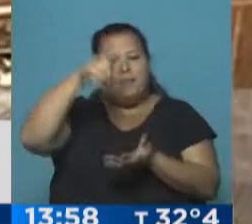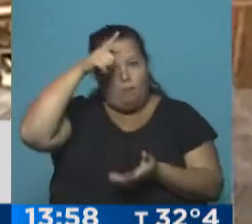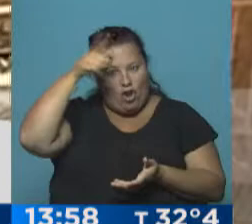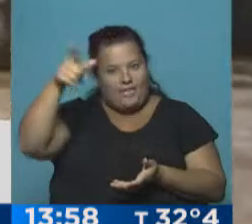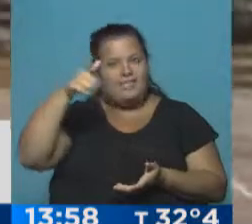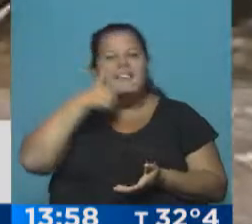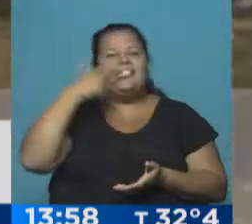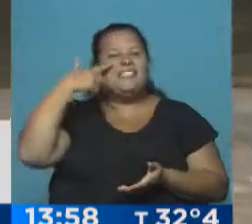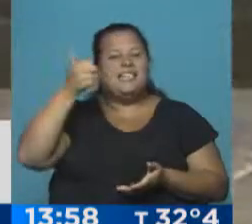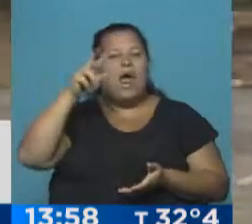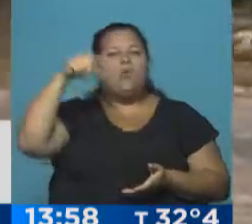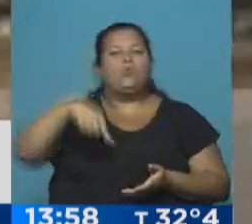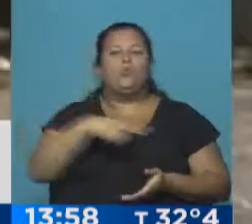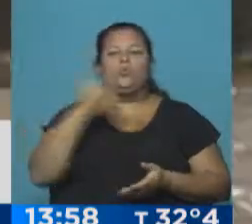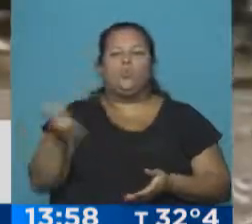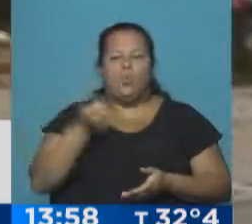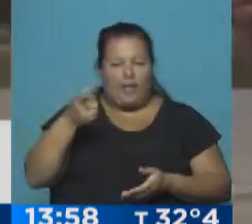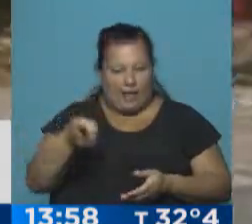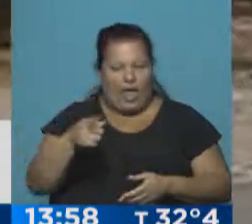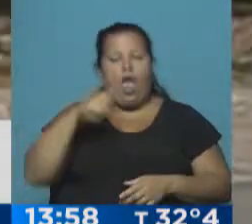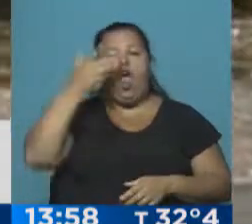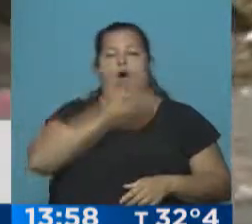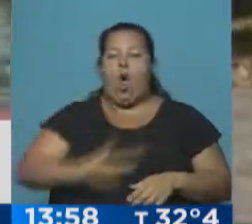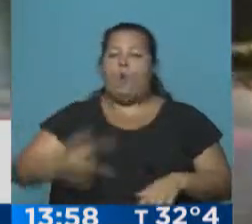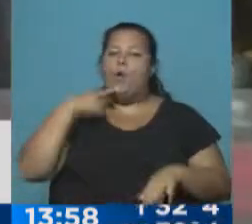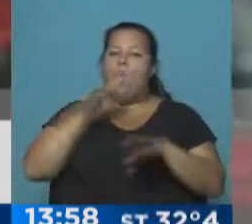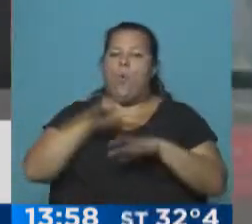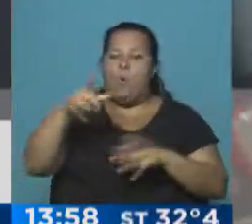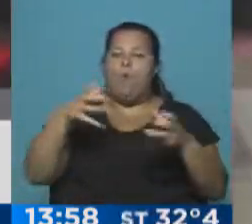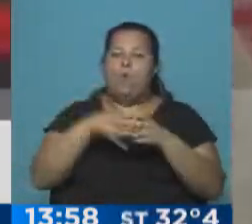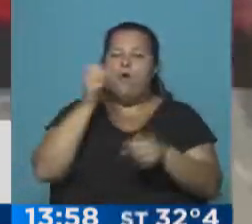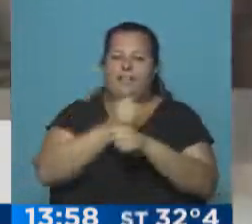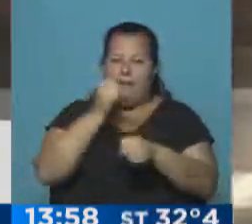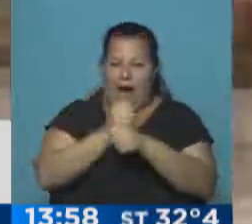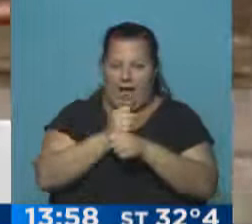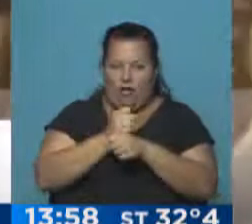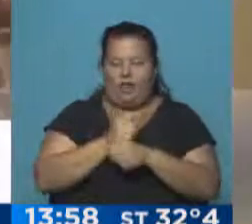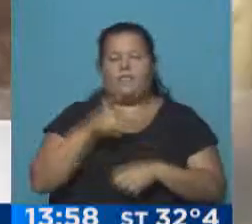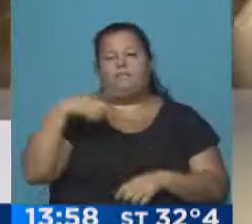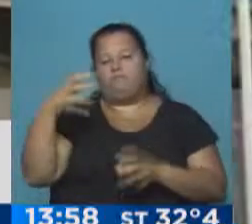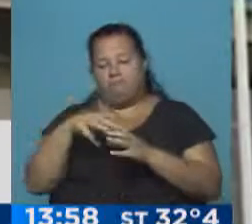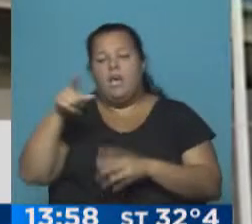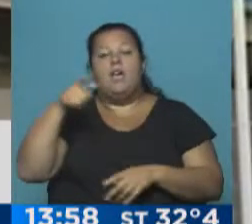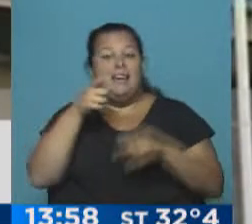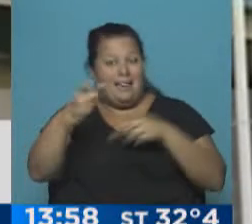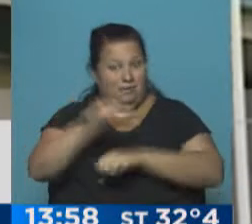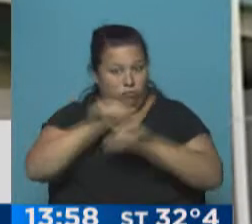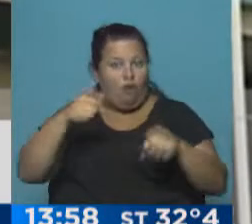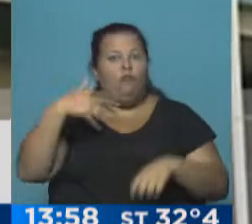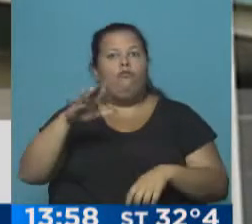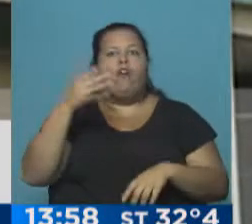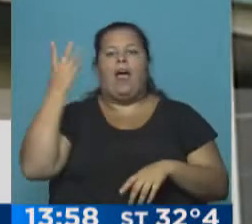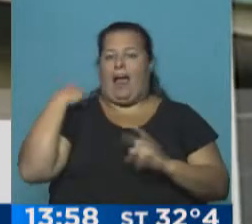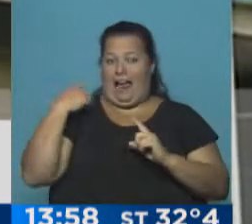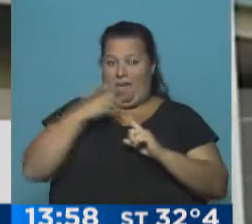en Sinar, en el sureste de Turquía. El gobierno acusó del hecho al Partido de los Trabajadores de Kurdistán. Este ataque se produce